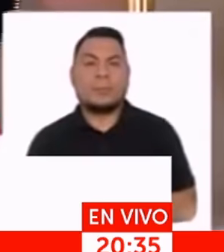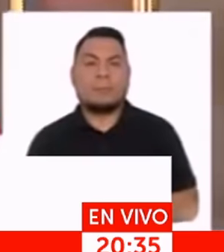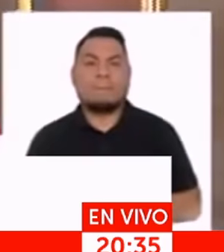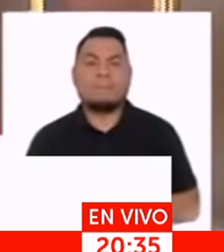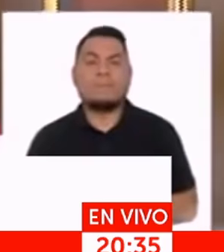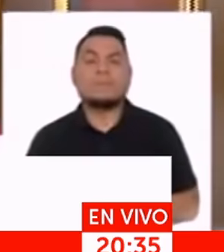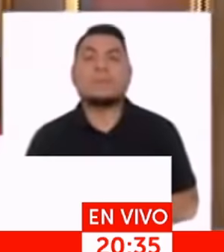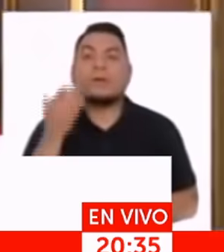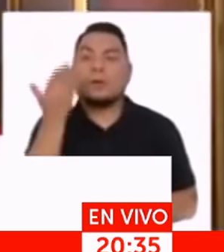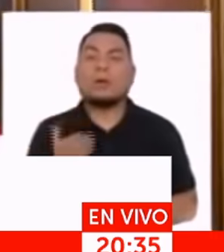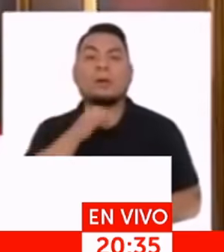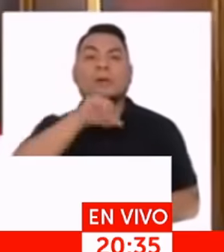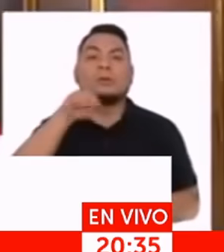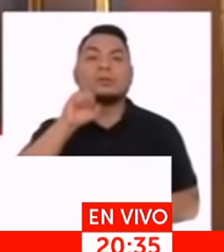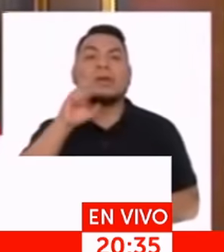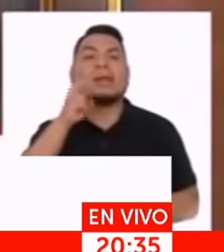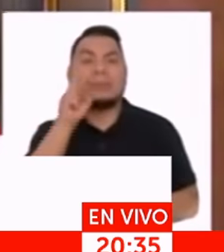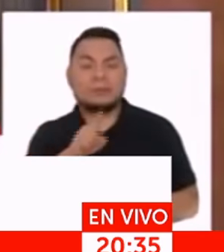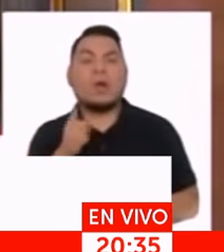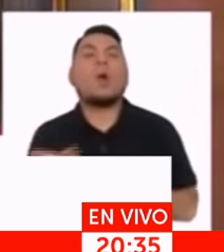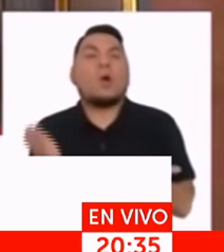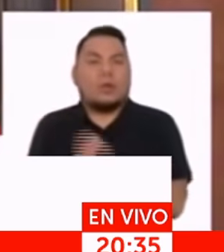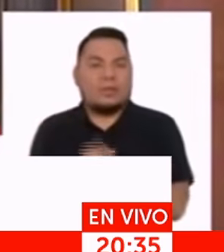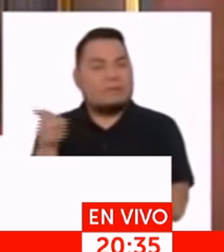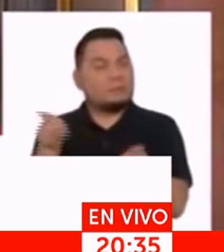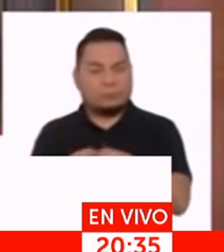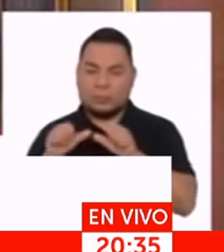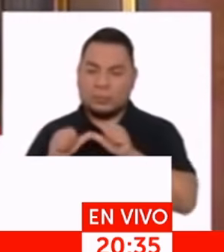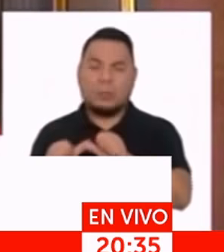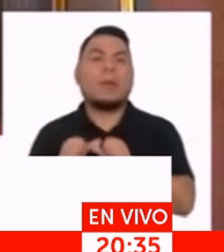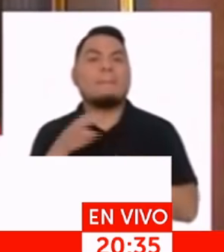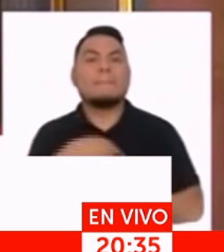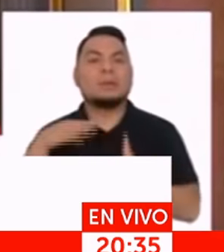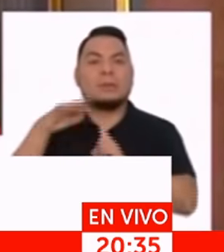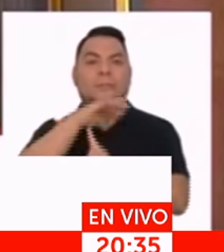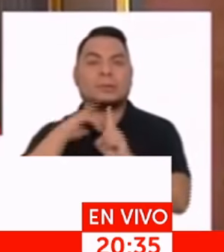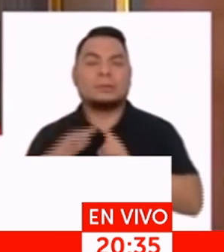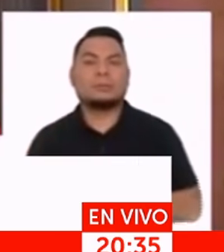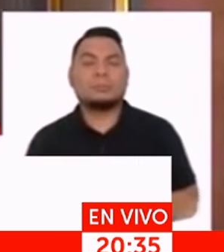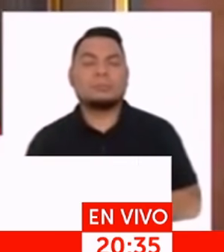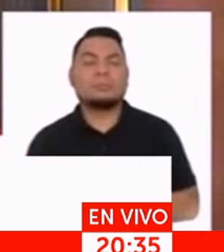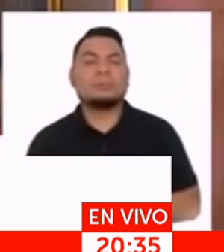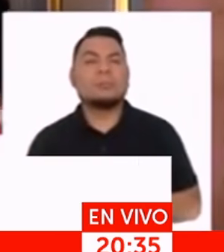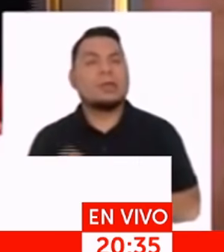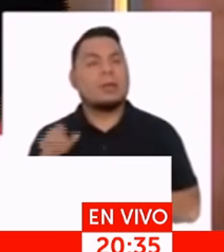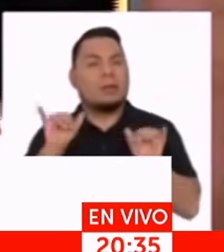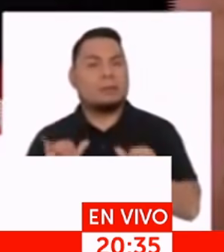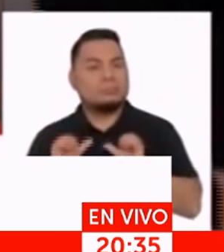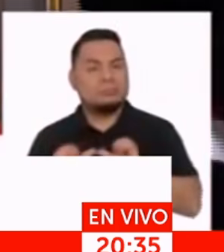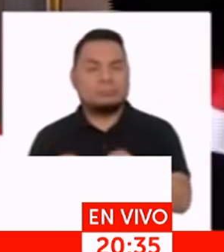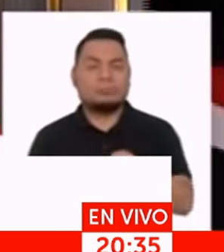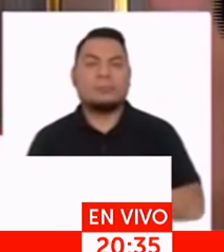Bien, de esta manera entonces se ha ratificado en el cargo del Ministerio del Ambiente al ministro Rubén